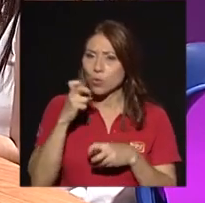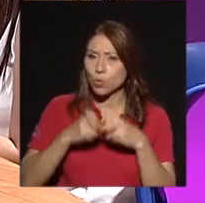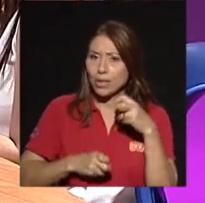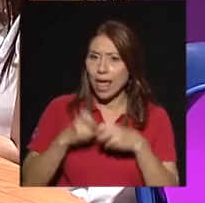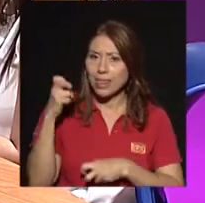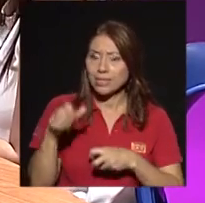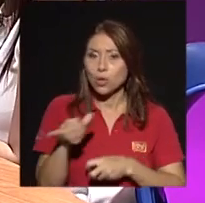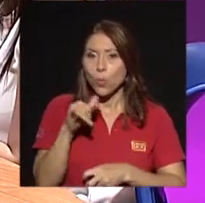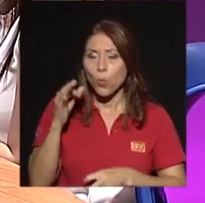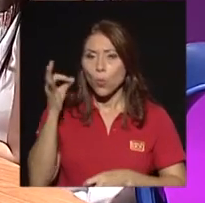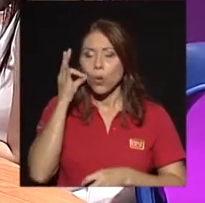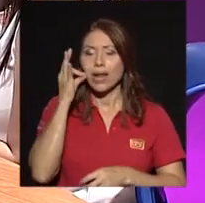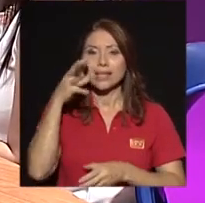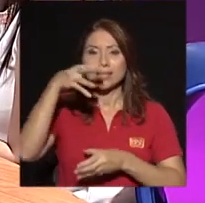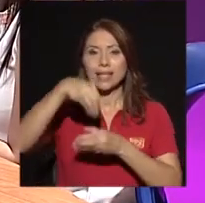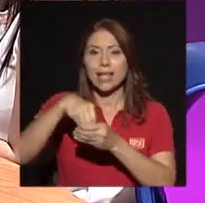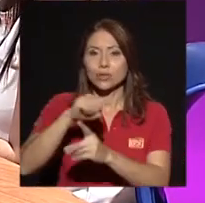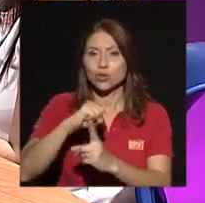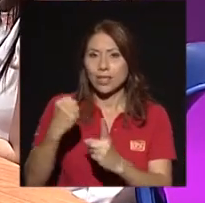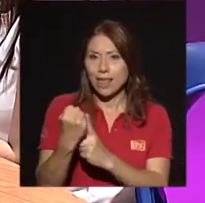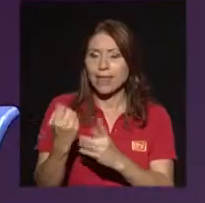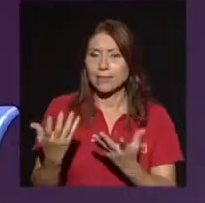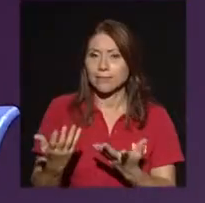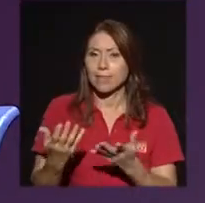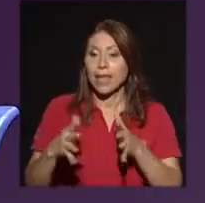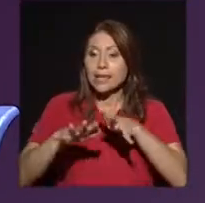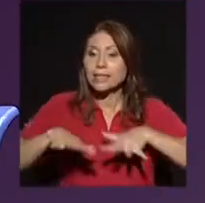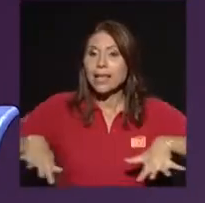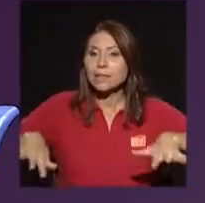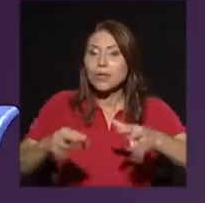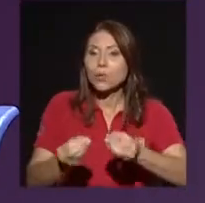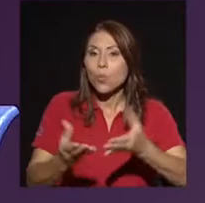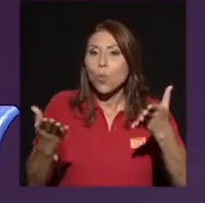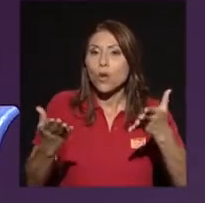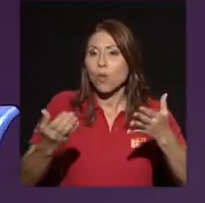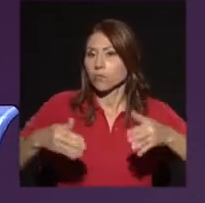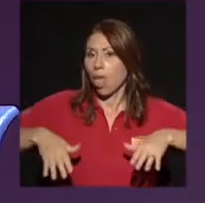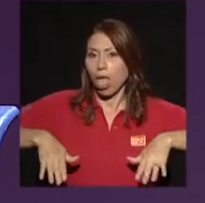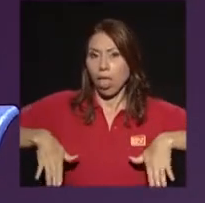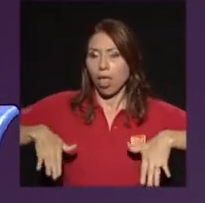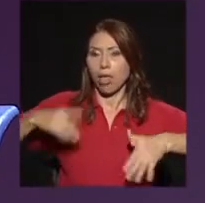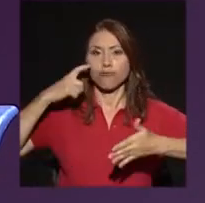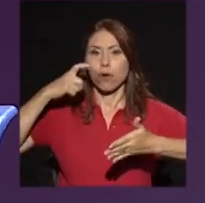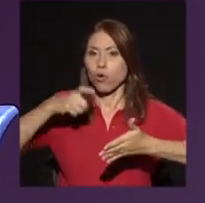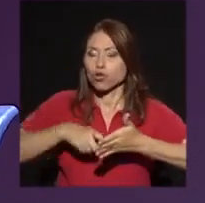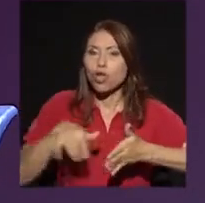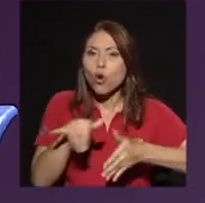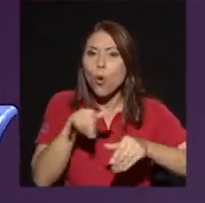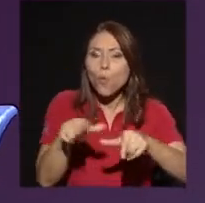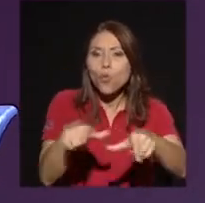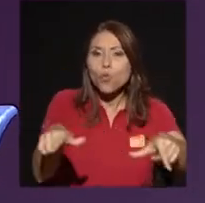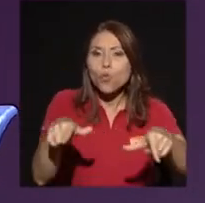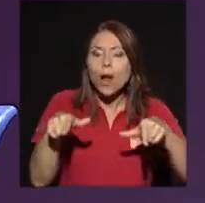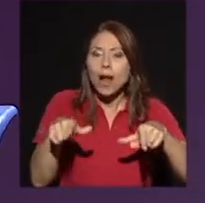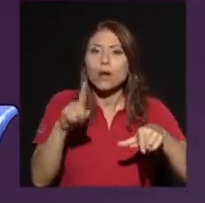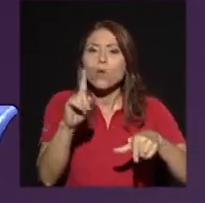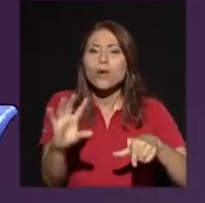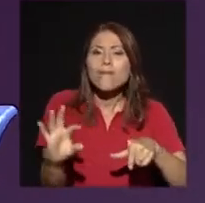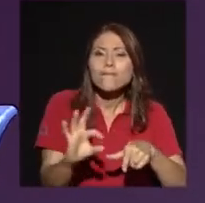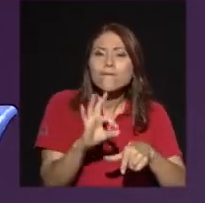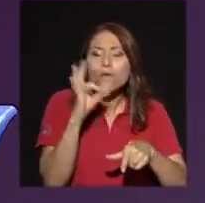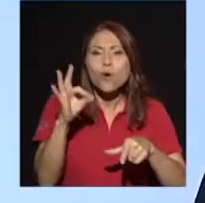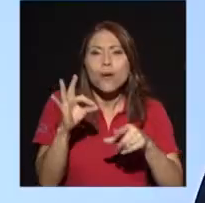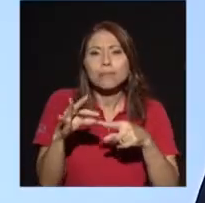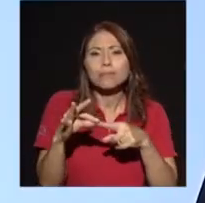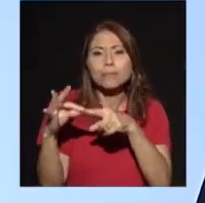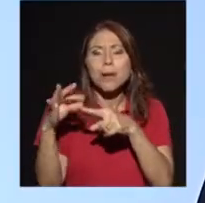mujeres en sociedad es que el espacio público no se ha reconocido aún como un lugar y medio fundamental para acceder a otros derechos